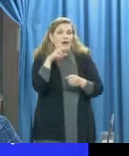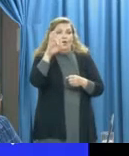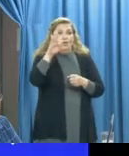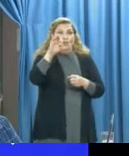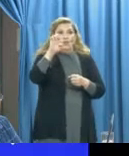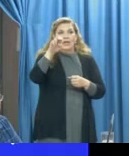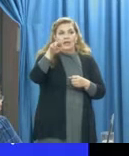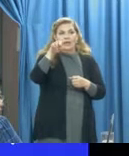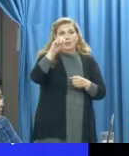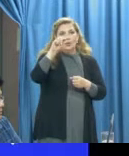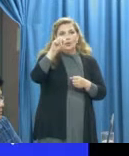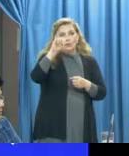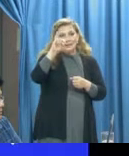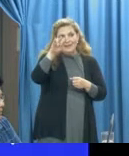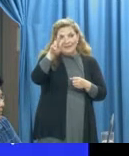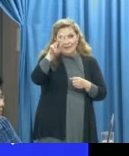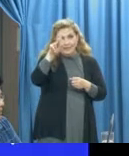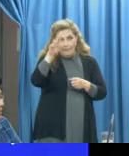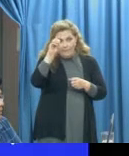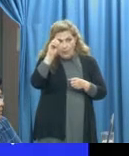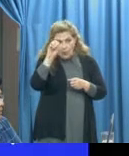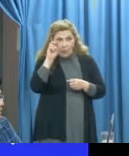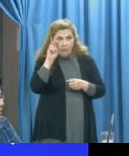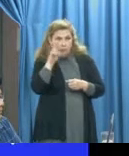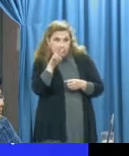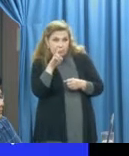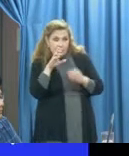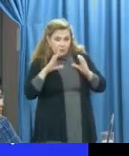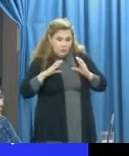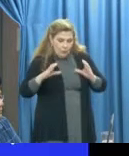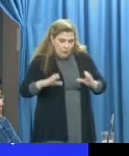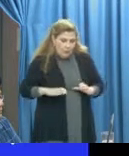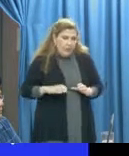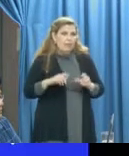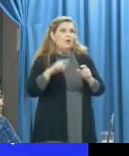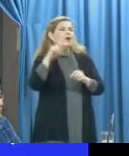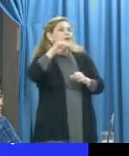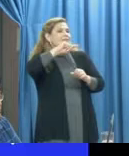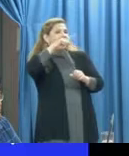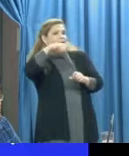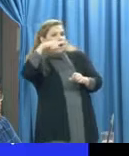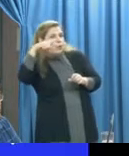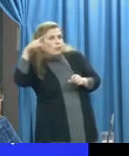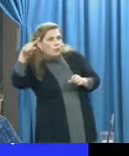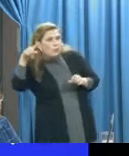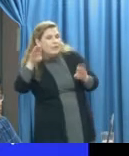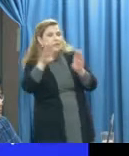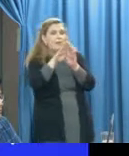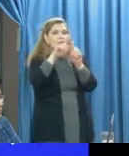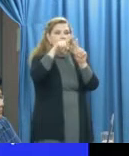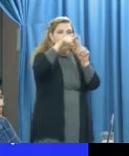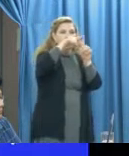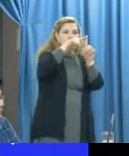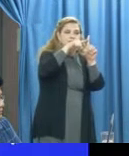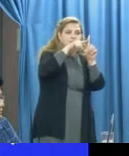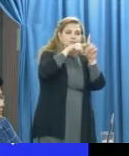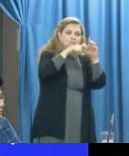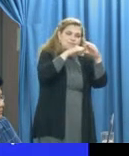que medimos. Un fenotipo en sordera es su tabla audiológica: leve, moderada,